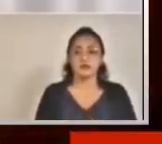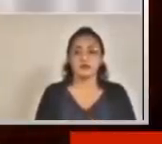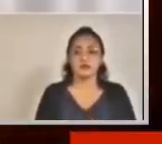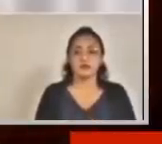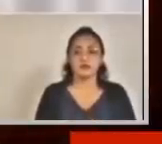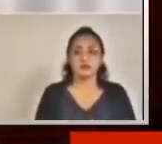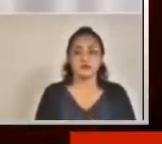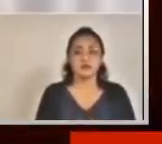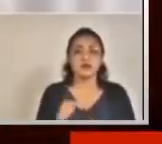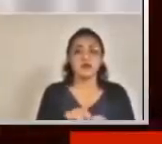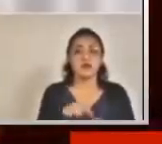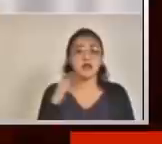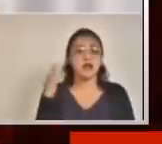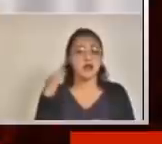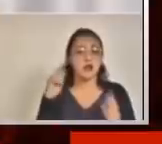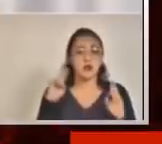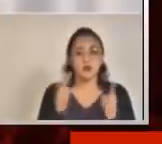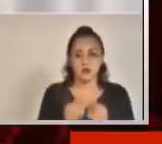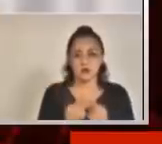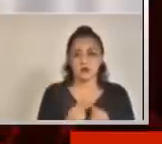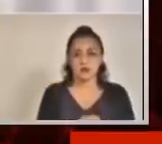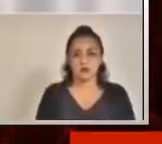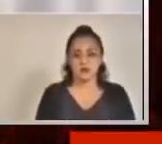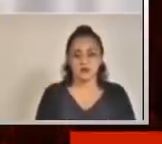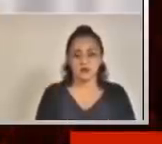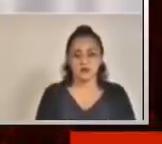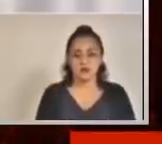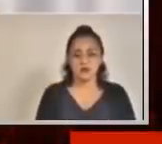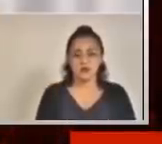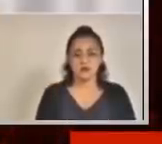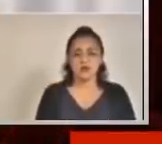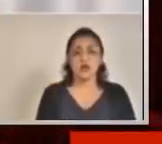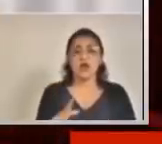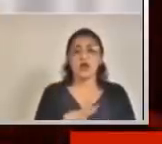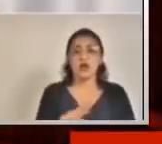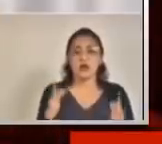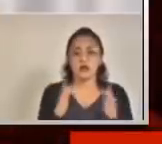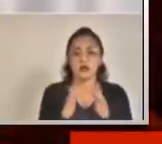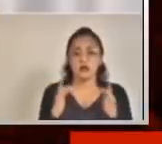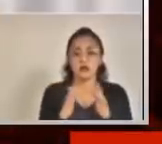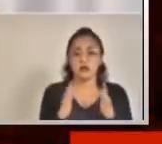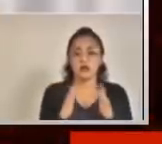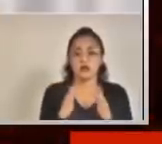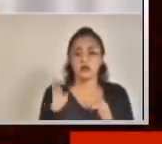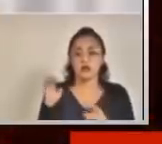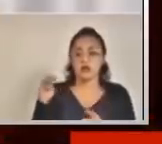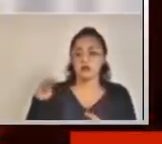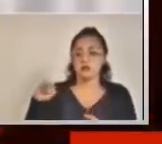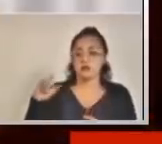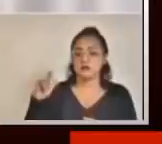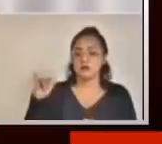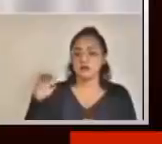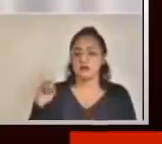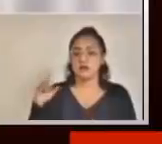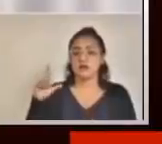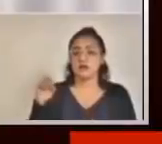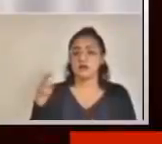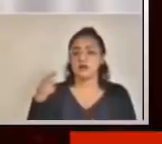en el reino unido- hubo un contacto entre emilio lozoya y yo